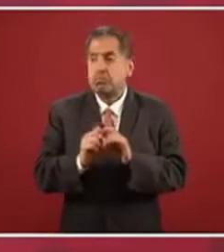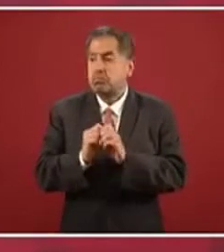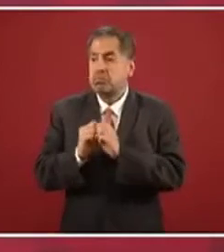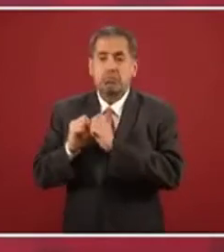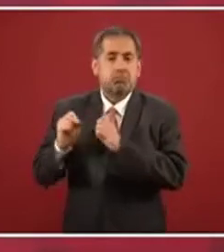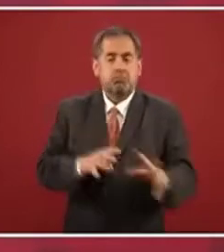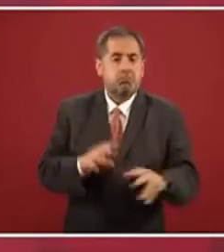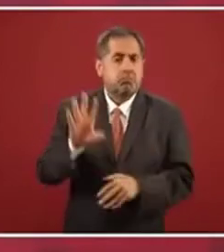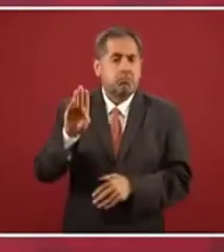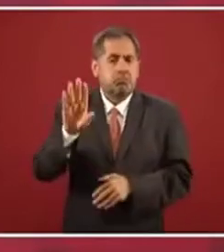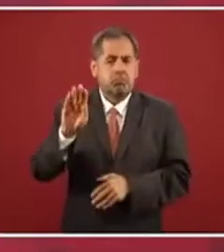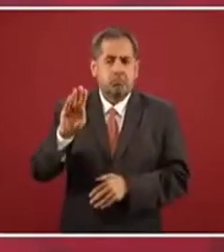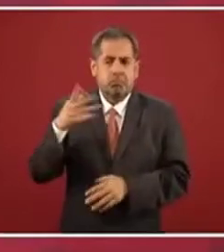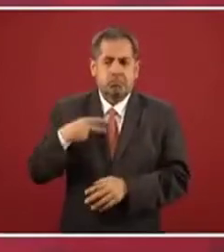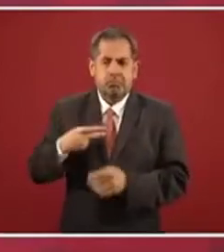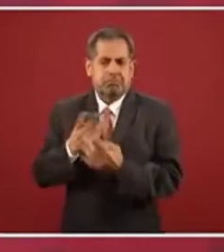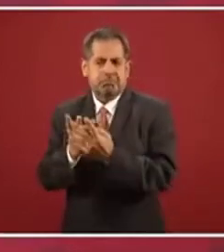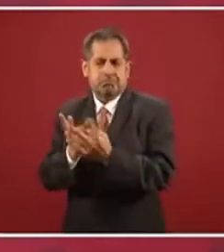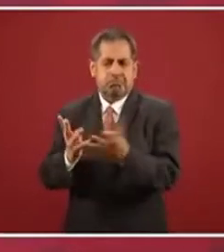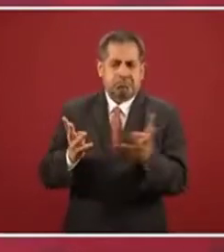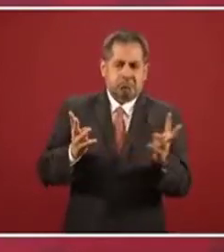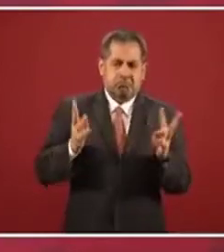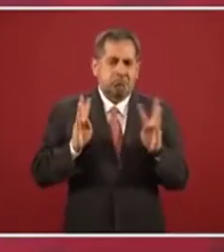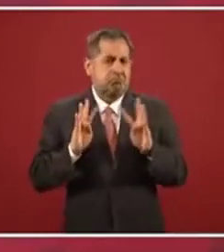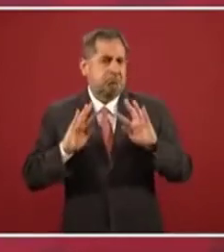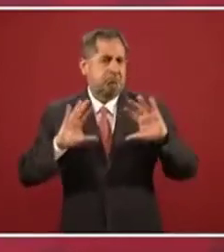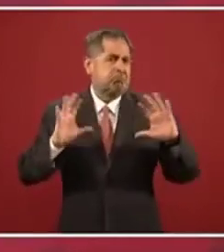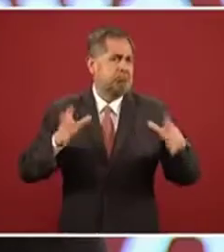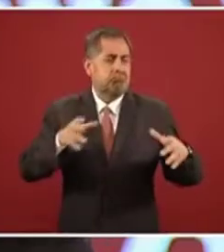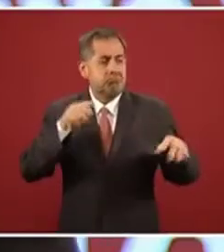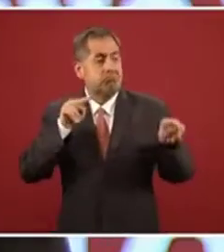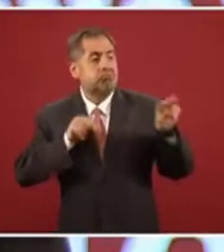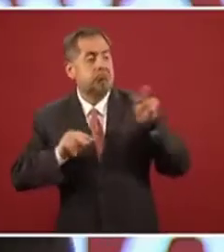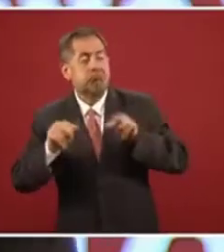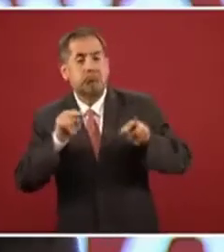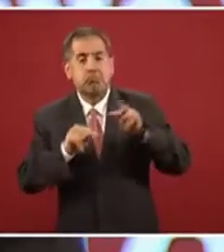90 el día 23 de diciembre.